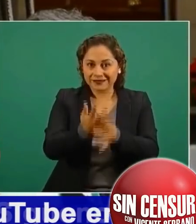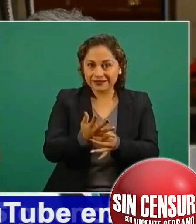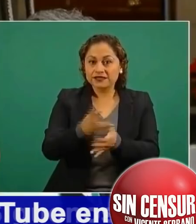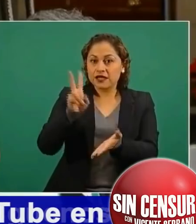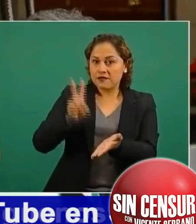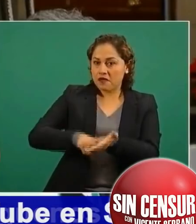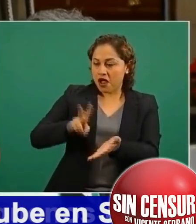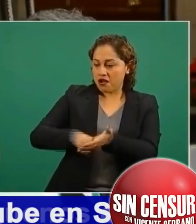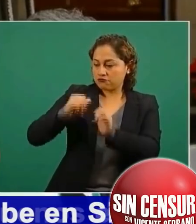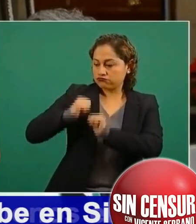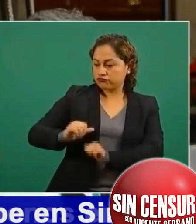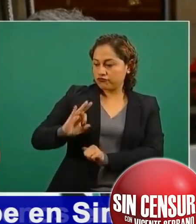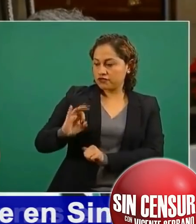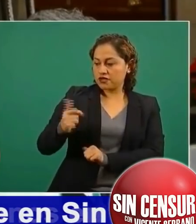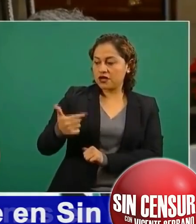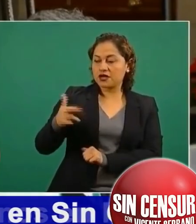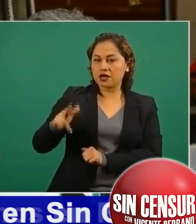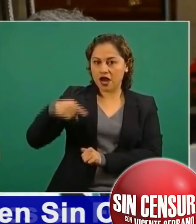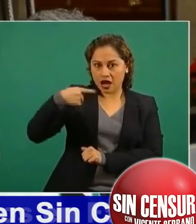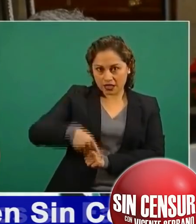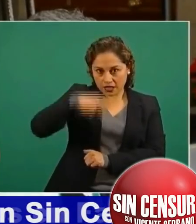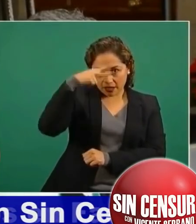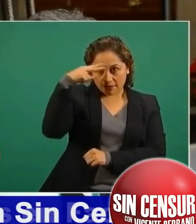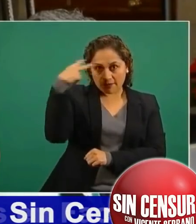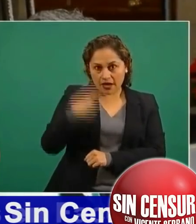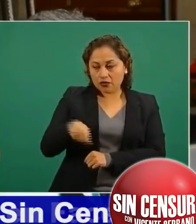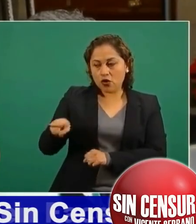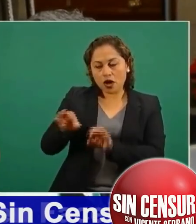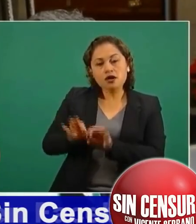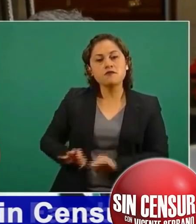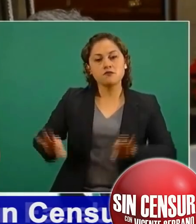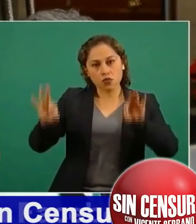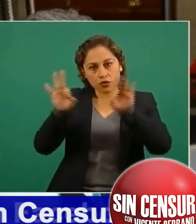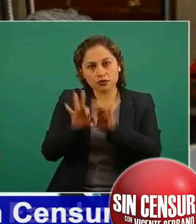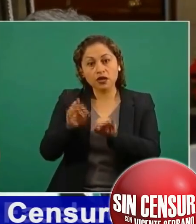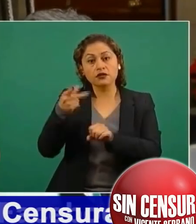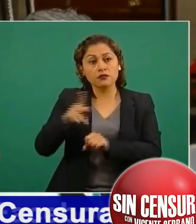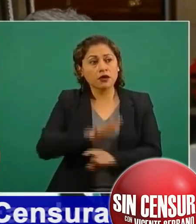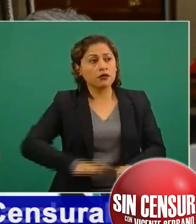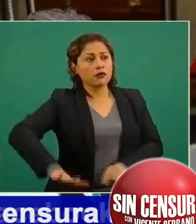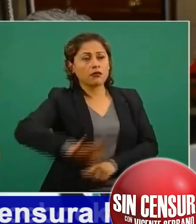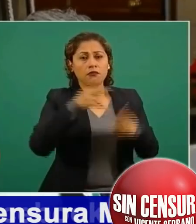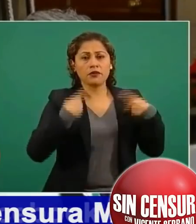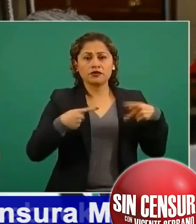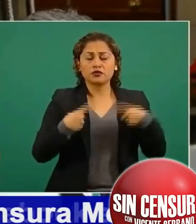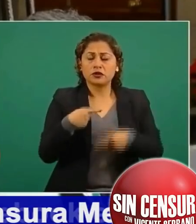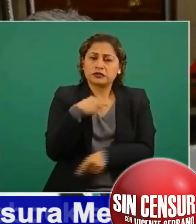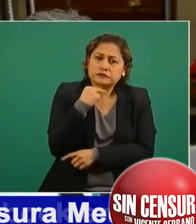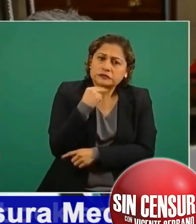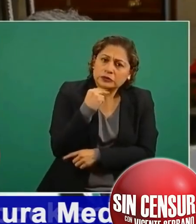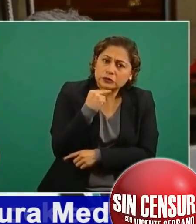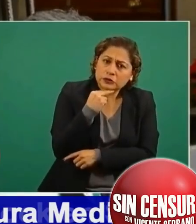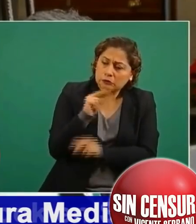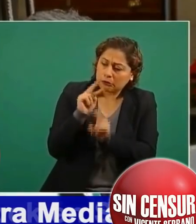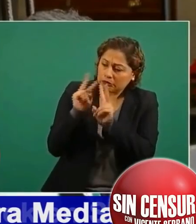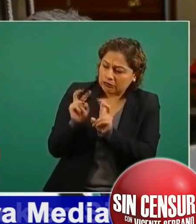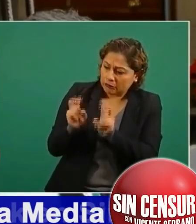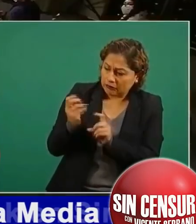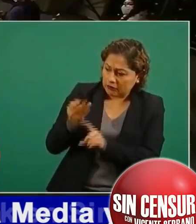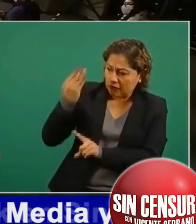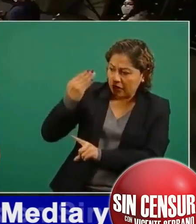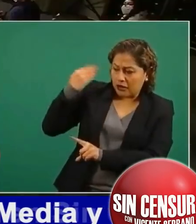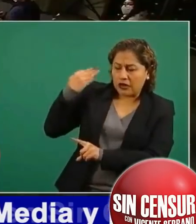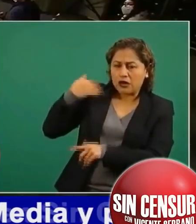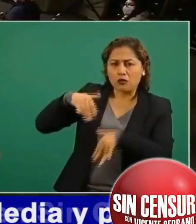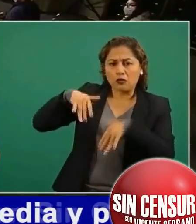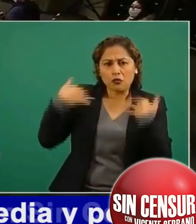en México, la importancia que se le da, pero también ha habido una preocupación social muy grande sobre estos temas. ¿Cuál es su reflexión, señor presidente?